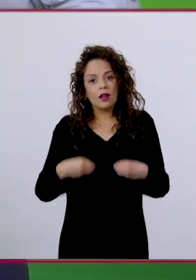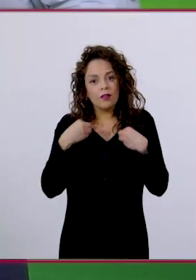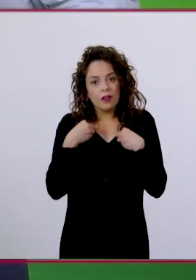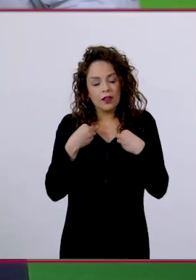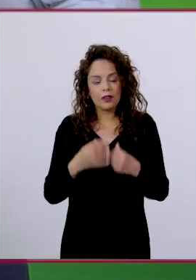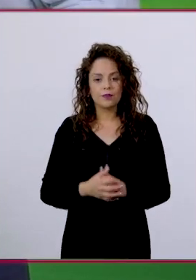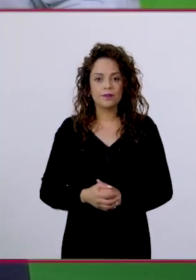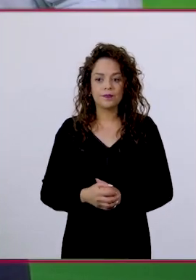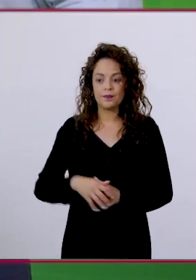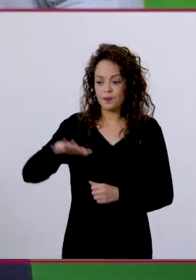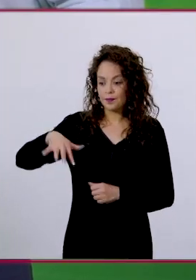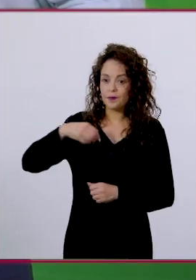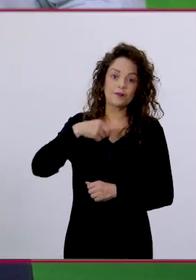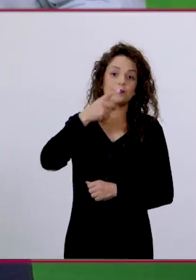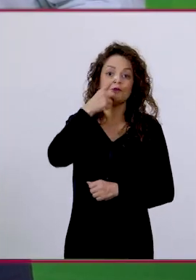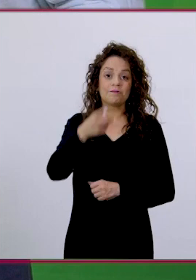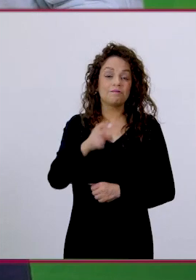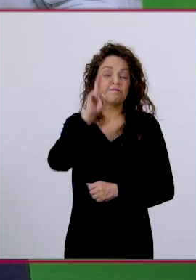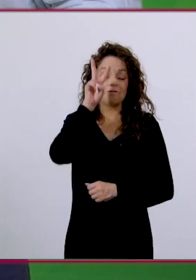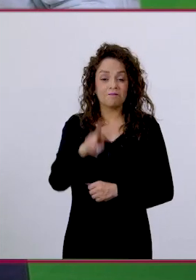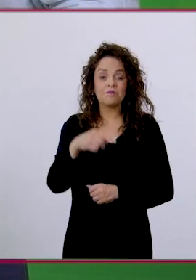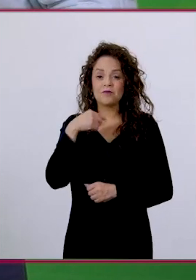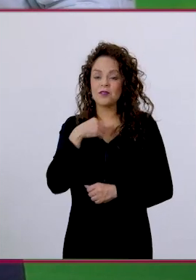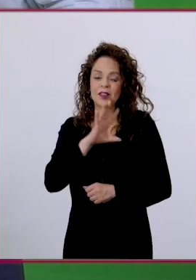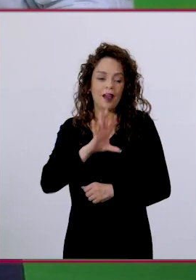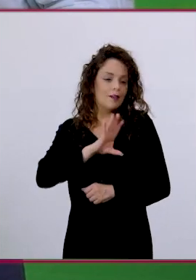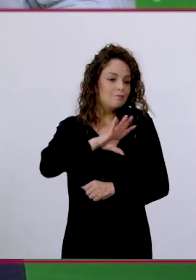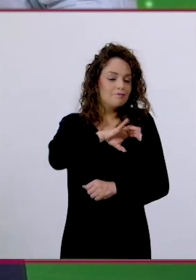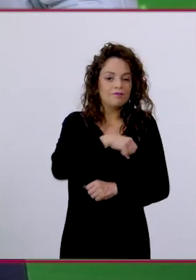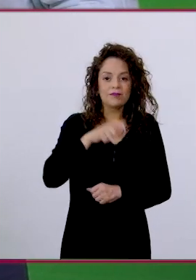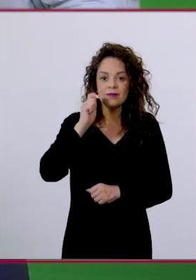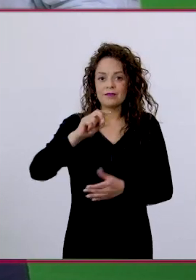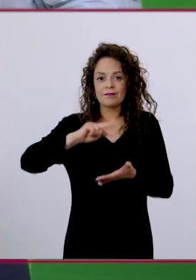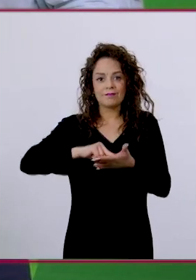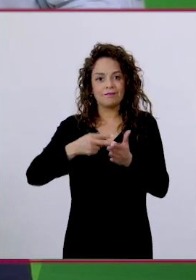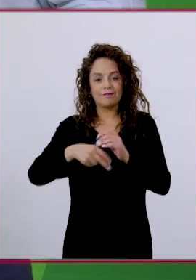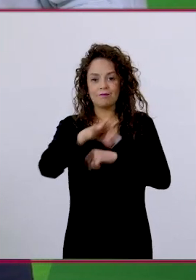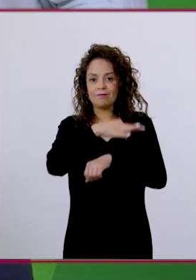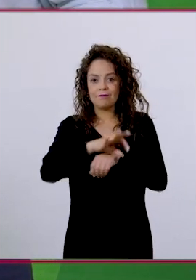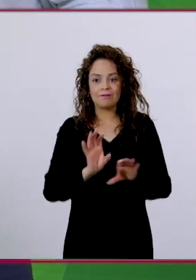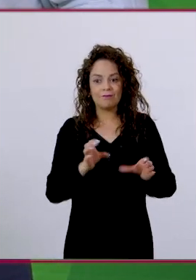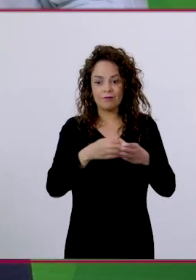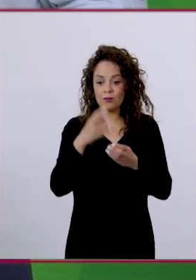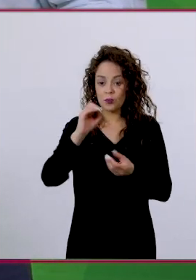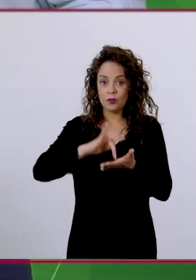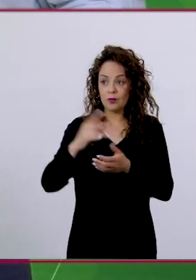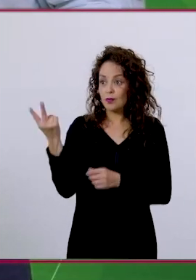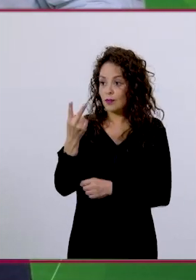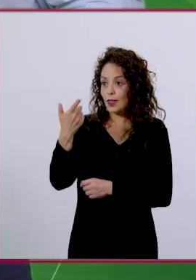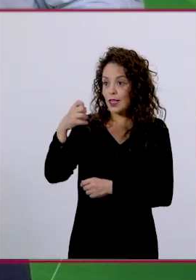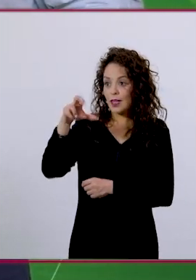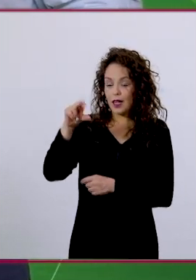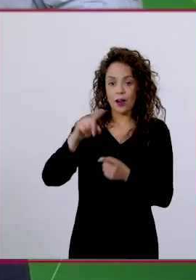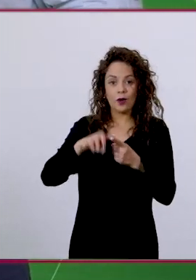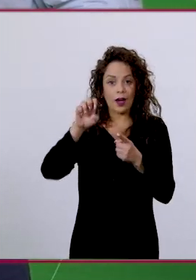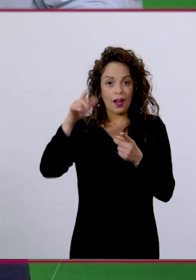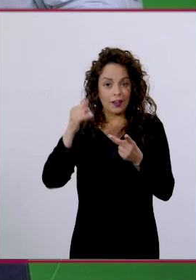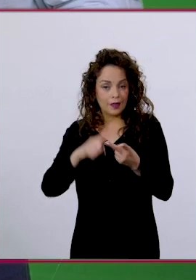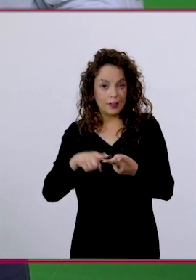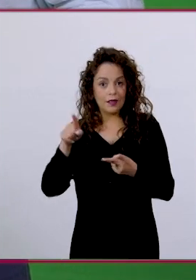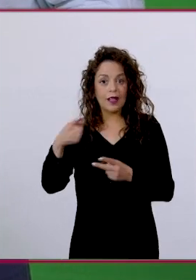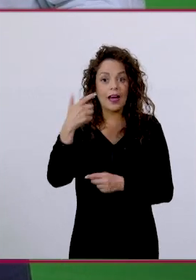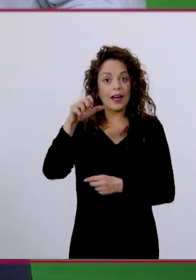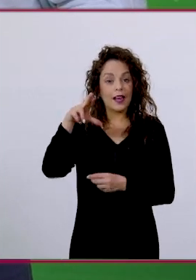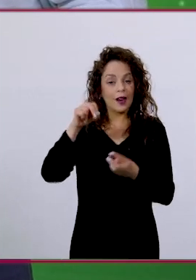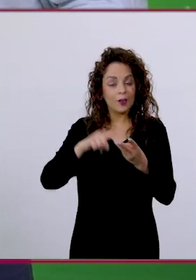inicio del programa, ya soy fan declarada de la arquitectura comunitaria. Muchas gracias a Eli, Genaro y por supuesto a Don Ausencio por su disposición